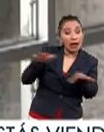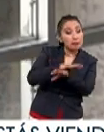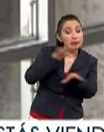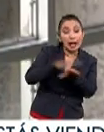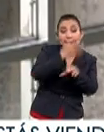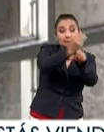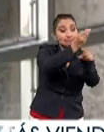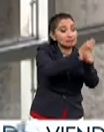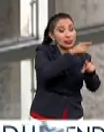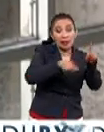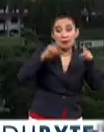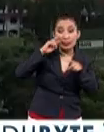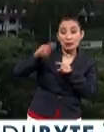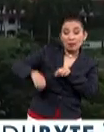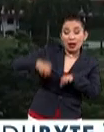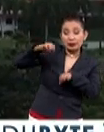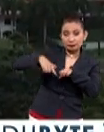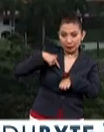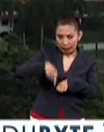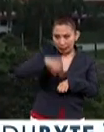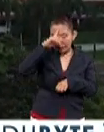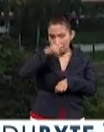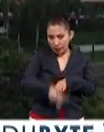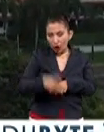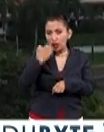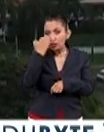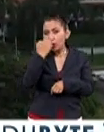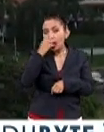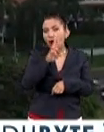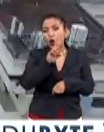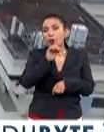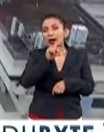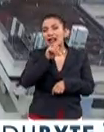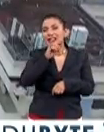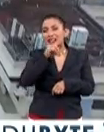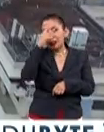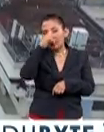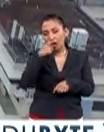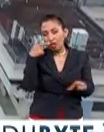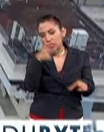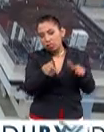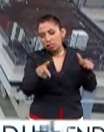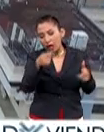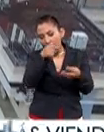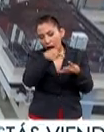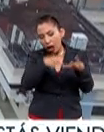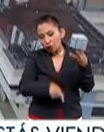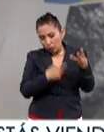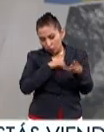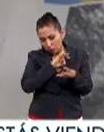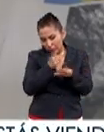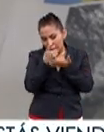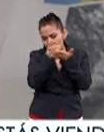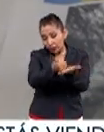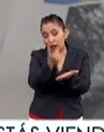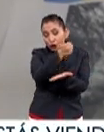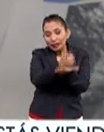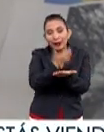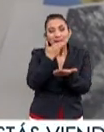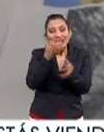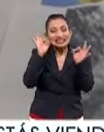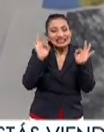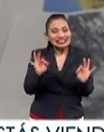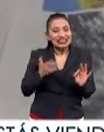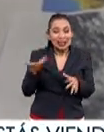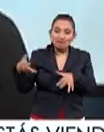transformarse acorde a eso. En nuestro país, el Colegio de Urbanistas de México ha identificado algunas opciones para lograr ciudades